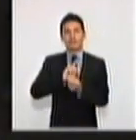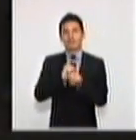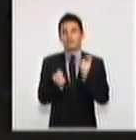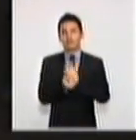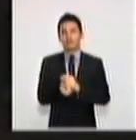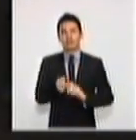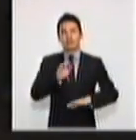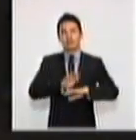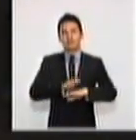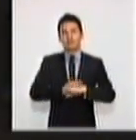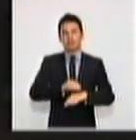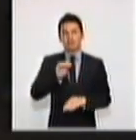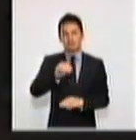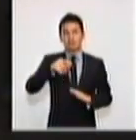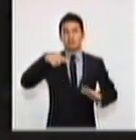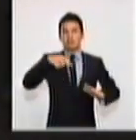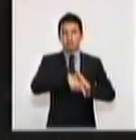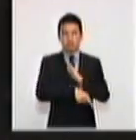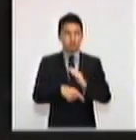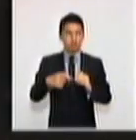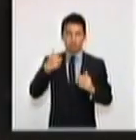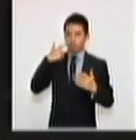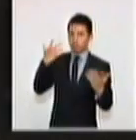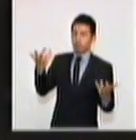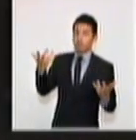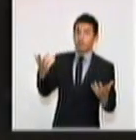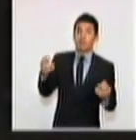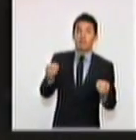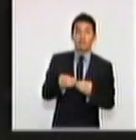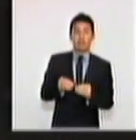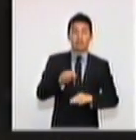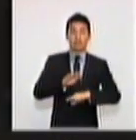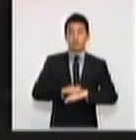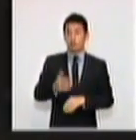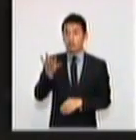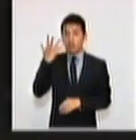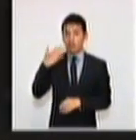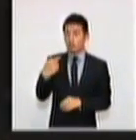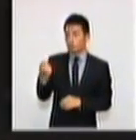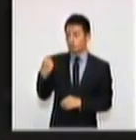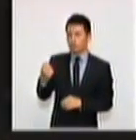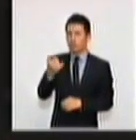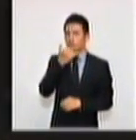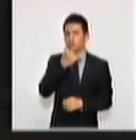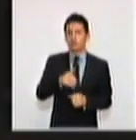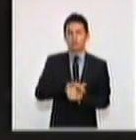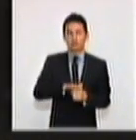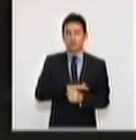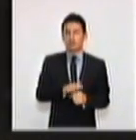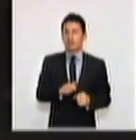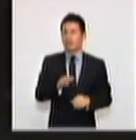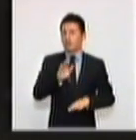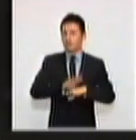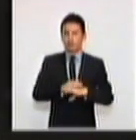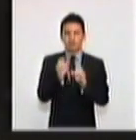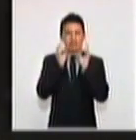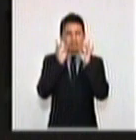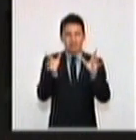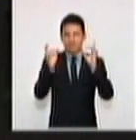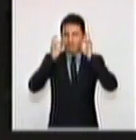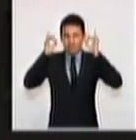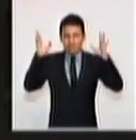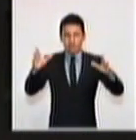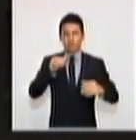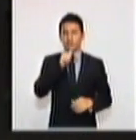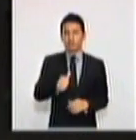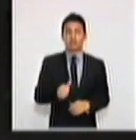mostrarse a la sociedad que es profundamente reaccionaria, pero además en los últimos días pasó una cosa que ya esto es el colmo de los colmos. Siempre